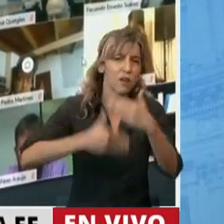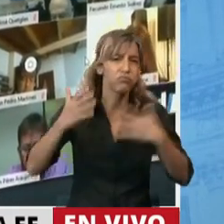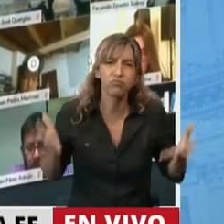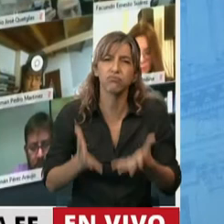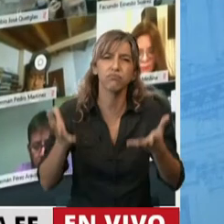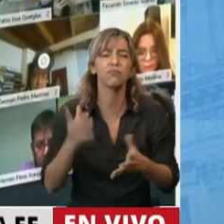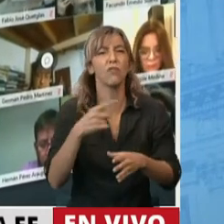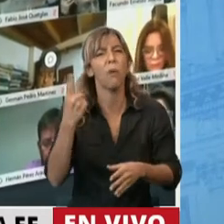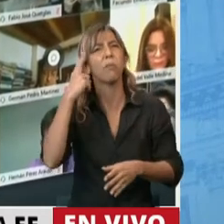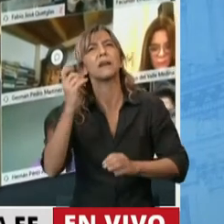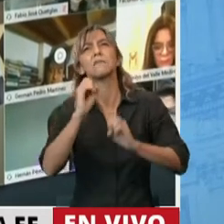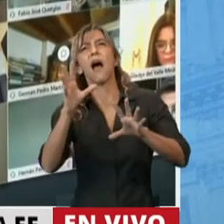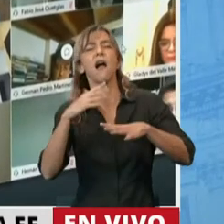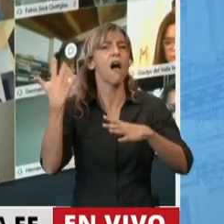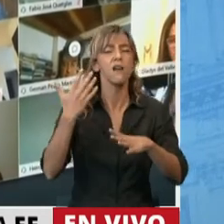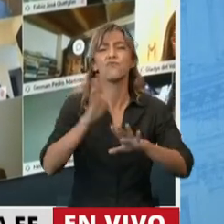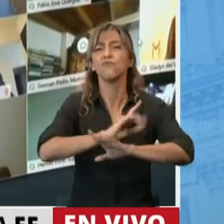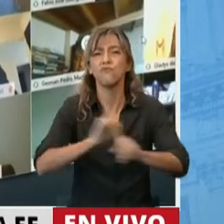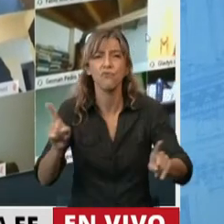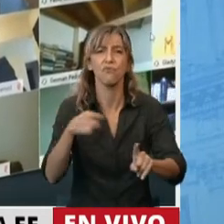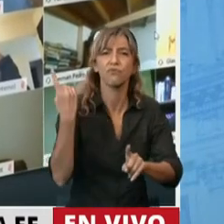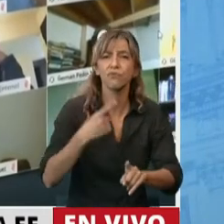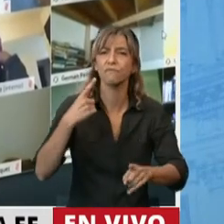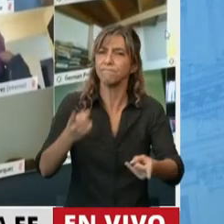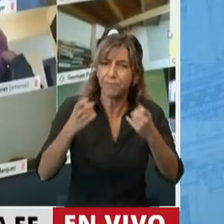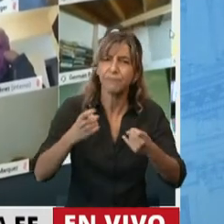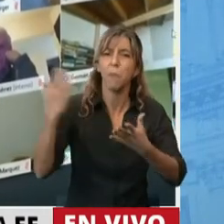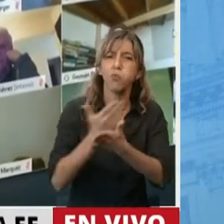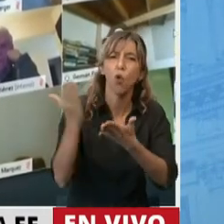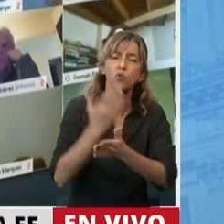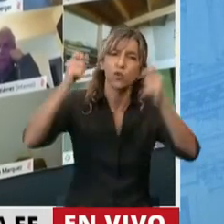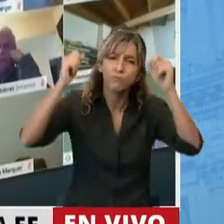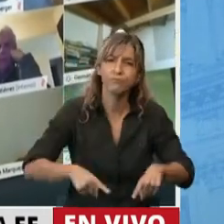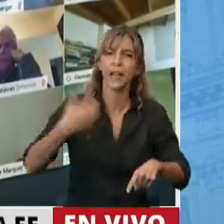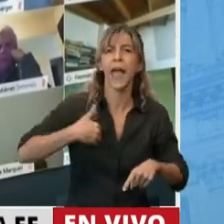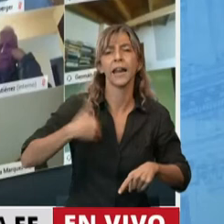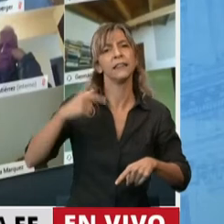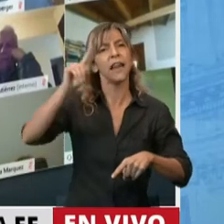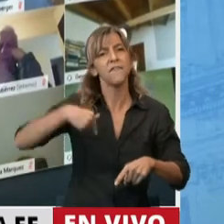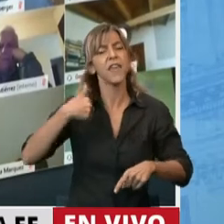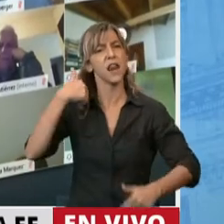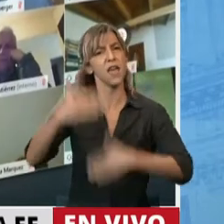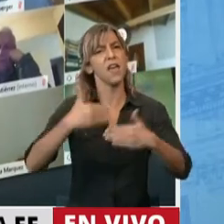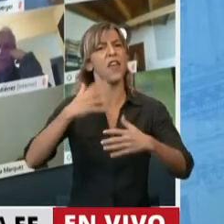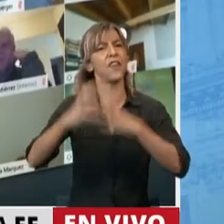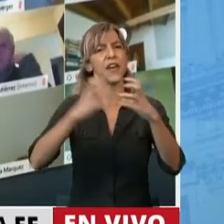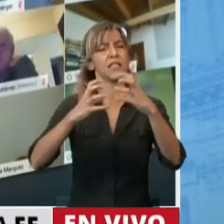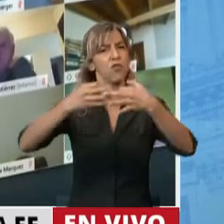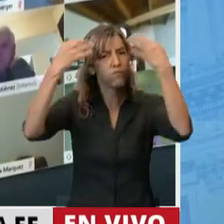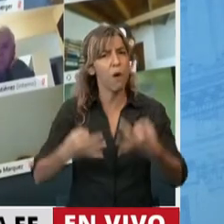prejuicios. Necesitamos de un capitalismo nacional progresista que nos lleva al desarrollo. Es